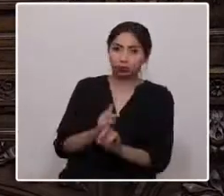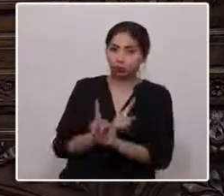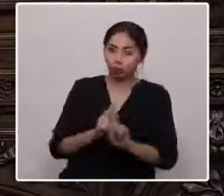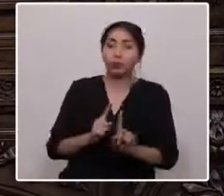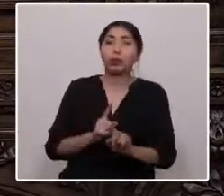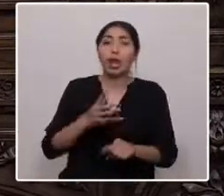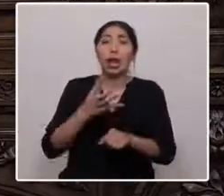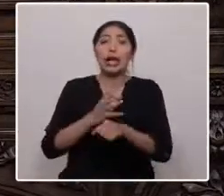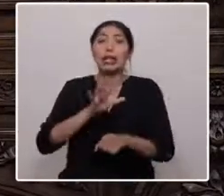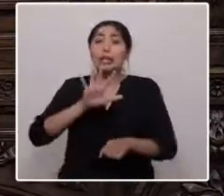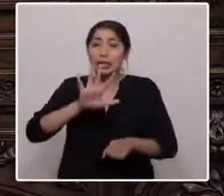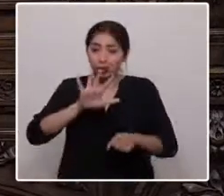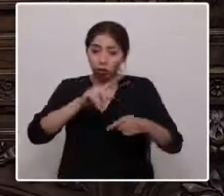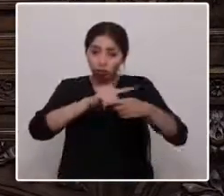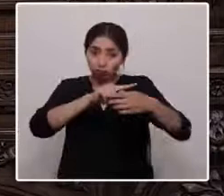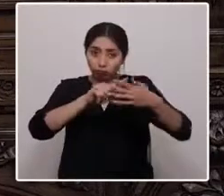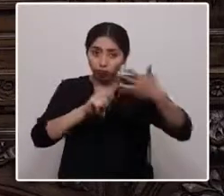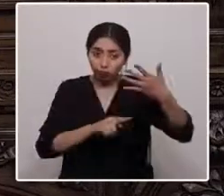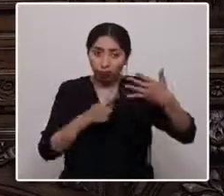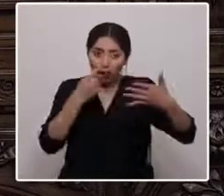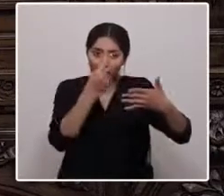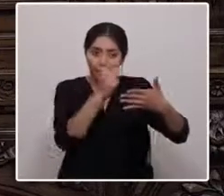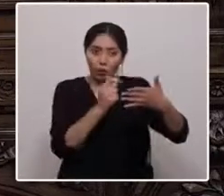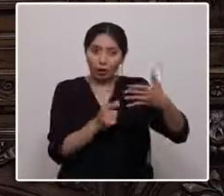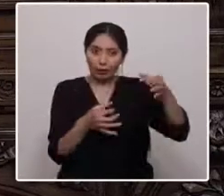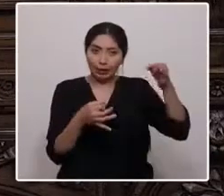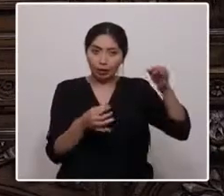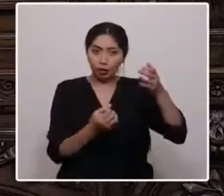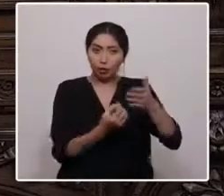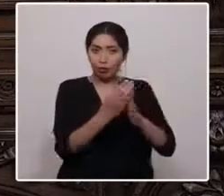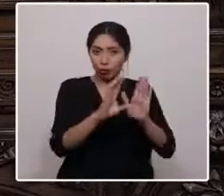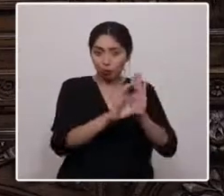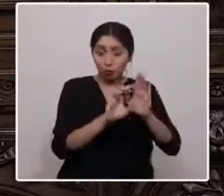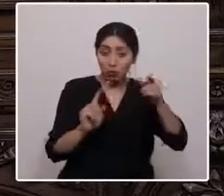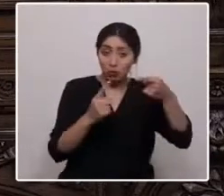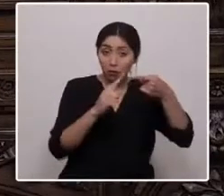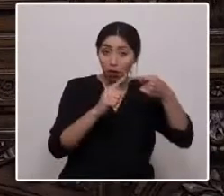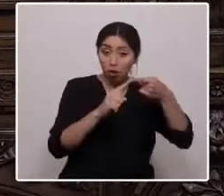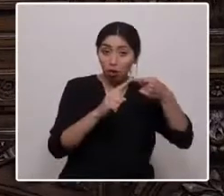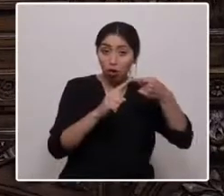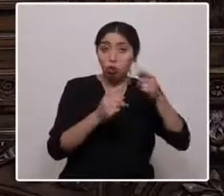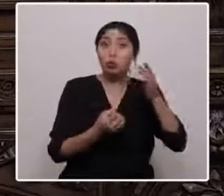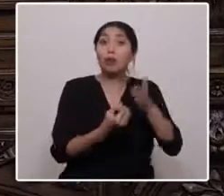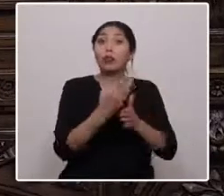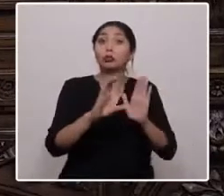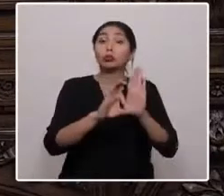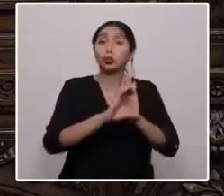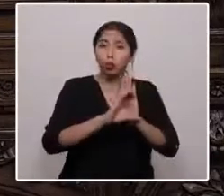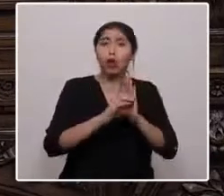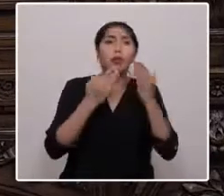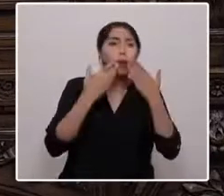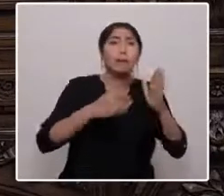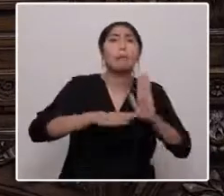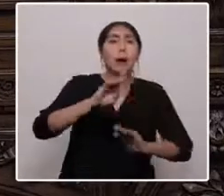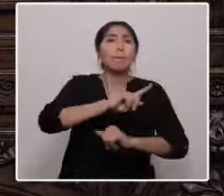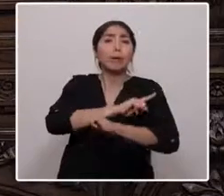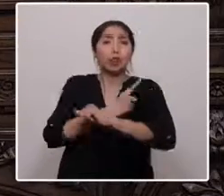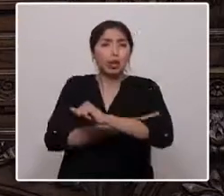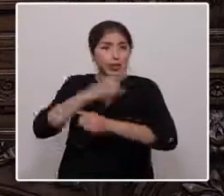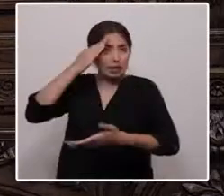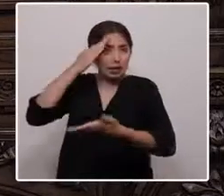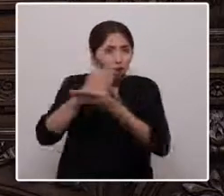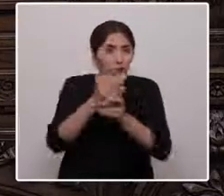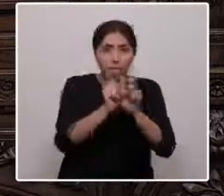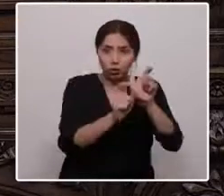de la nueva constitución primero una buena constitución debe dar más poder de decisión a las personas y ponen más límites y obligaciones a los